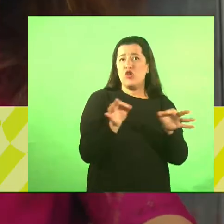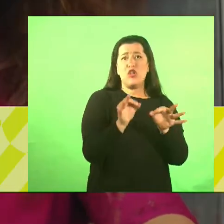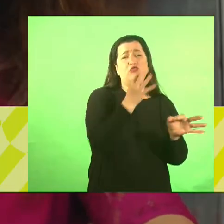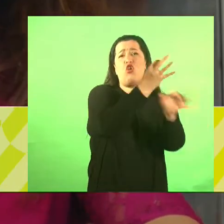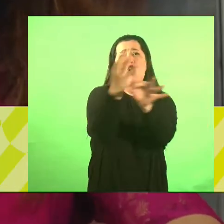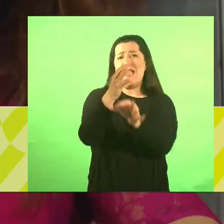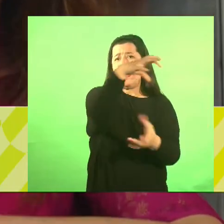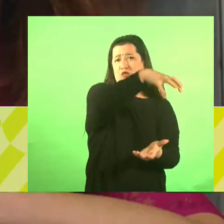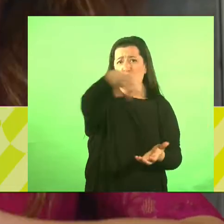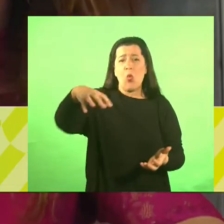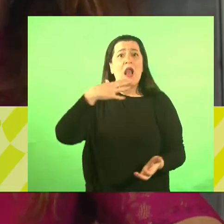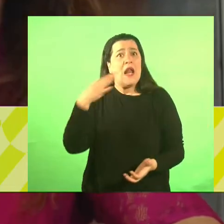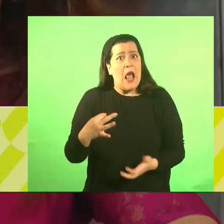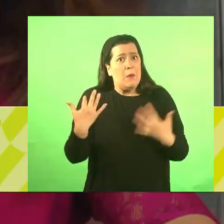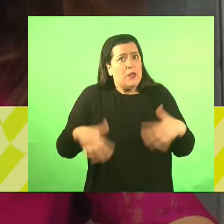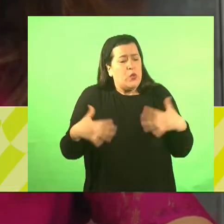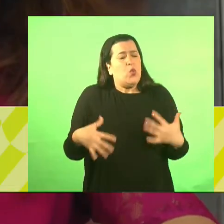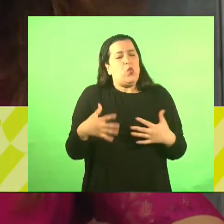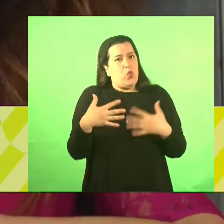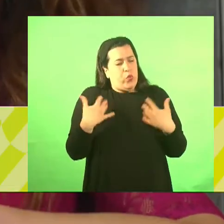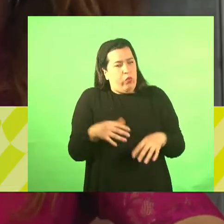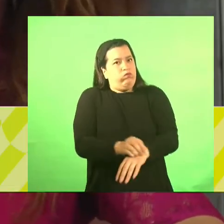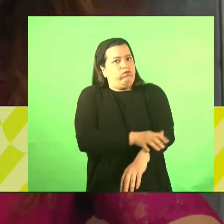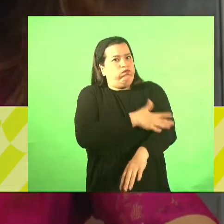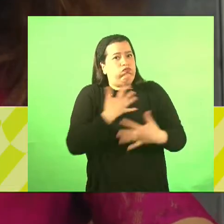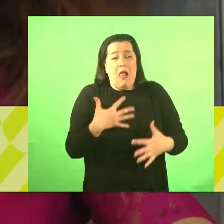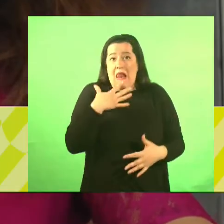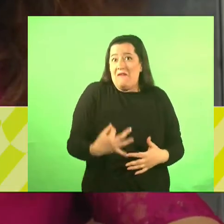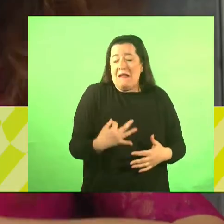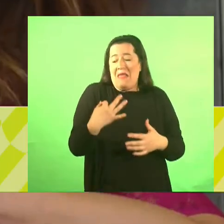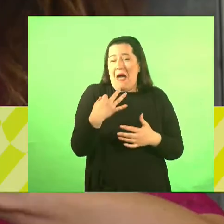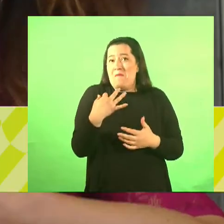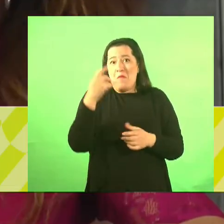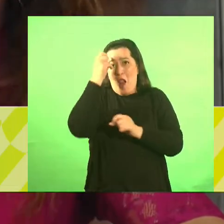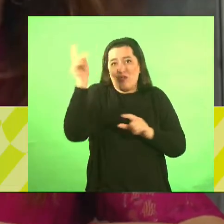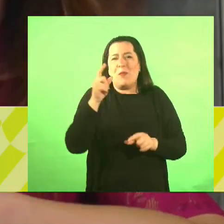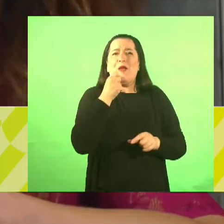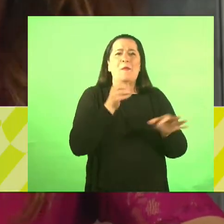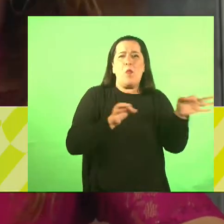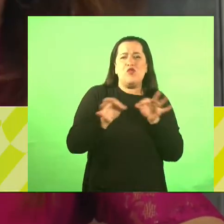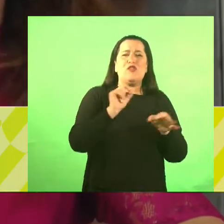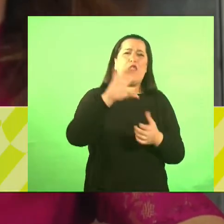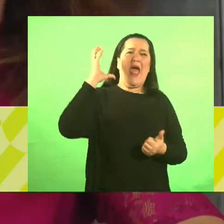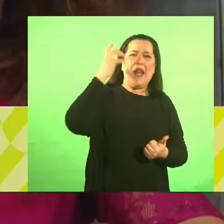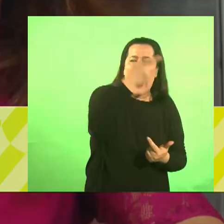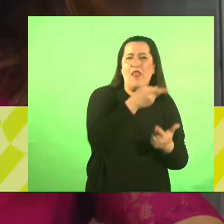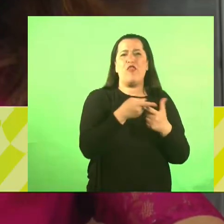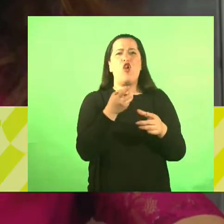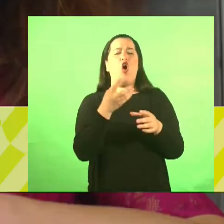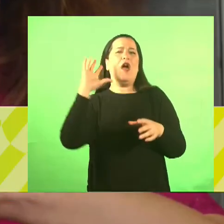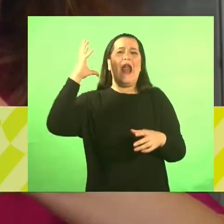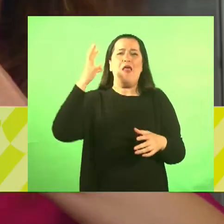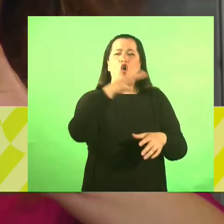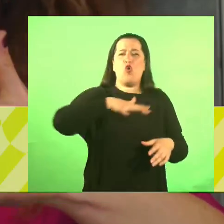que realmente son muy conmovedores, que una no se imagina, proyectos de radios, de escuelas, de radios